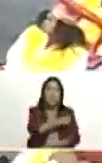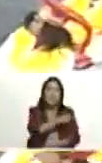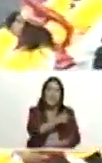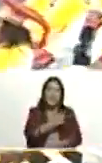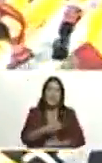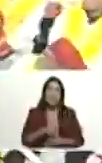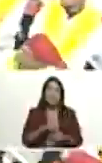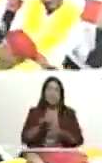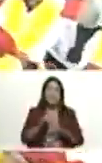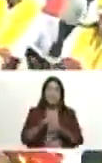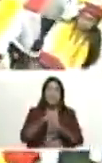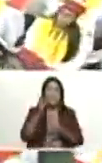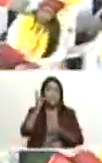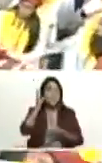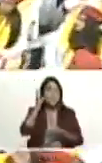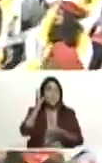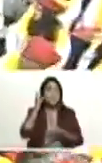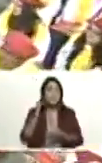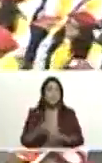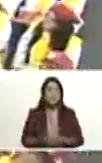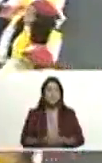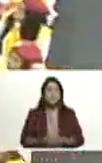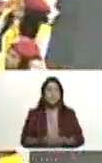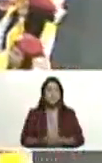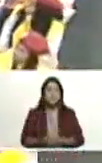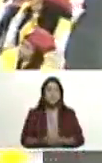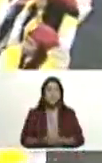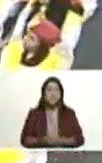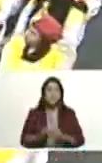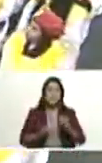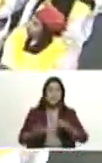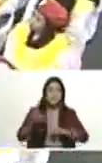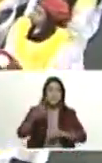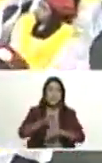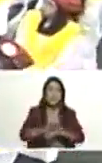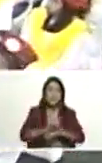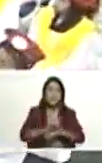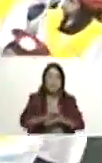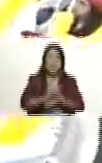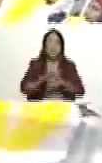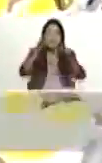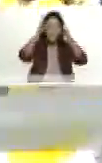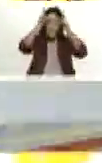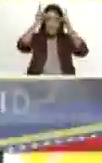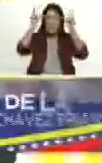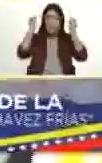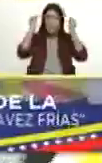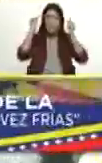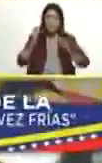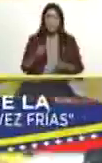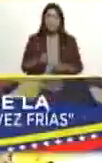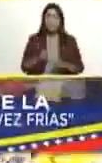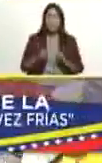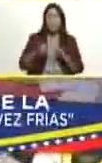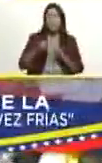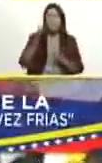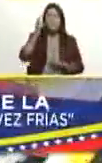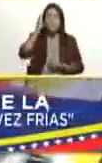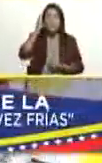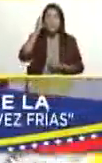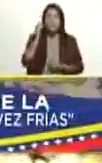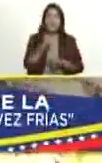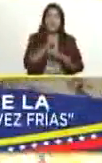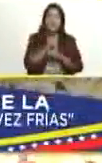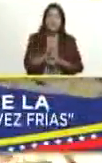Daniela Jefferson Eliezer Monge Sánchez, licenciado especialista en enfermería en hemoterapia. Daniela Tinedo, licenciada